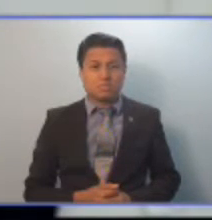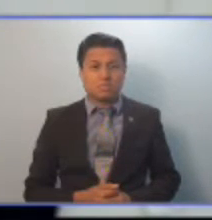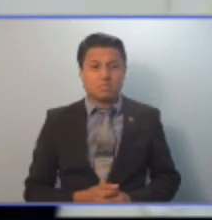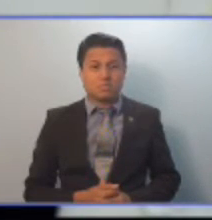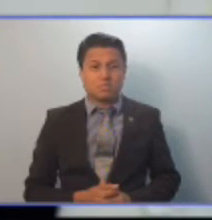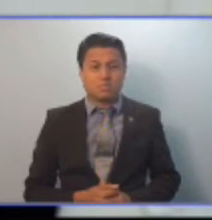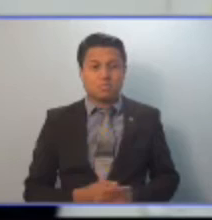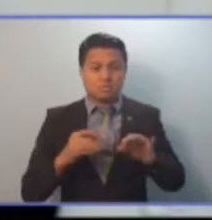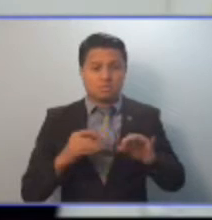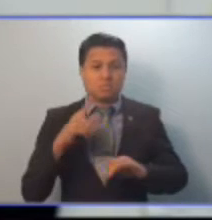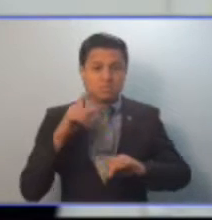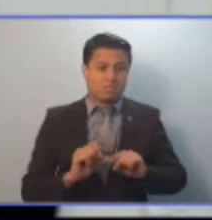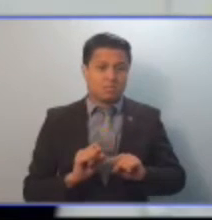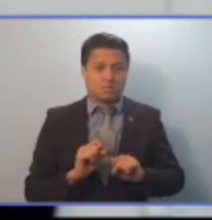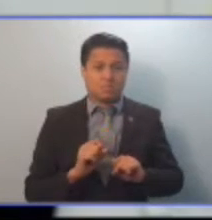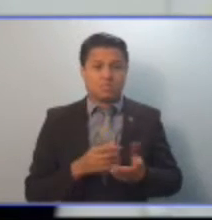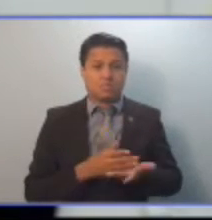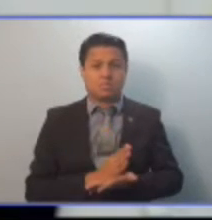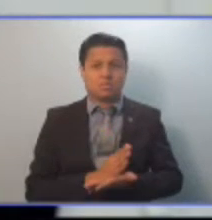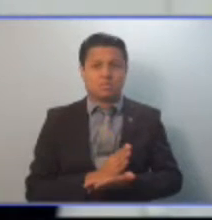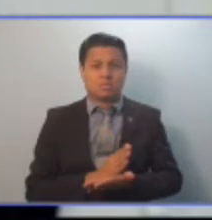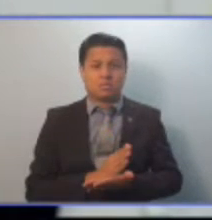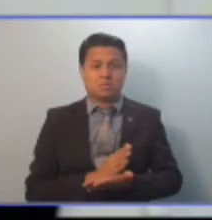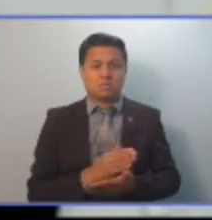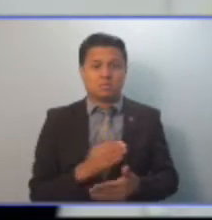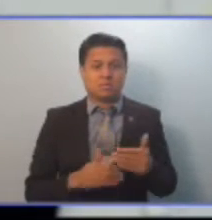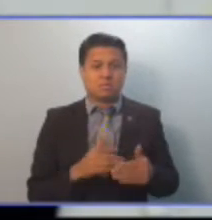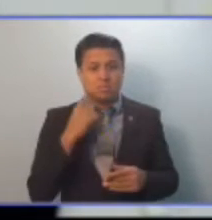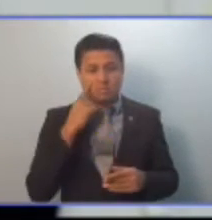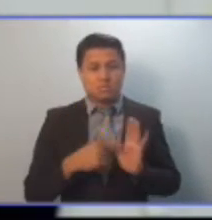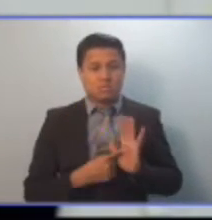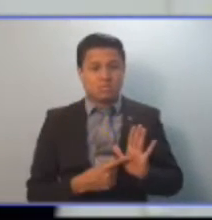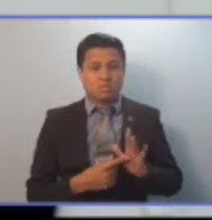Este sería el primer punto. Me siento comprometido